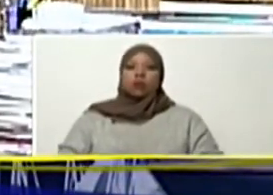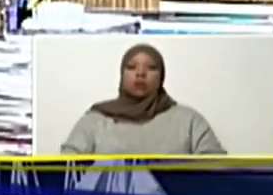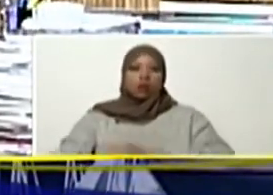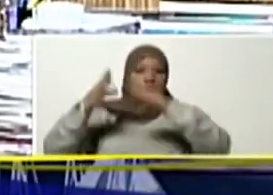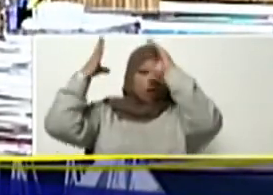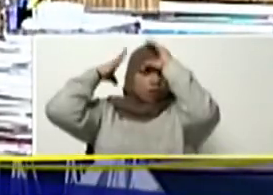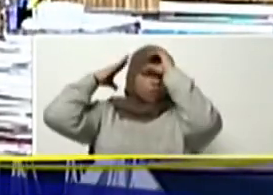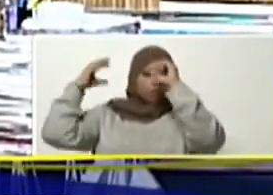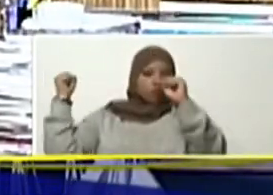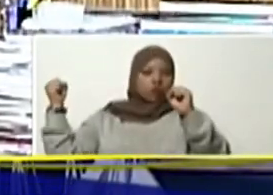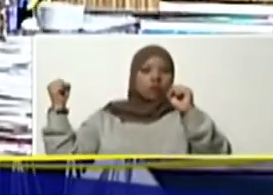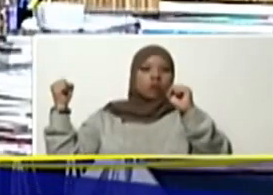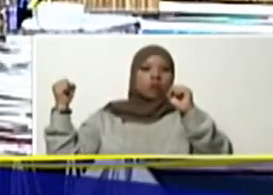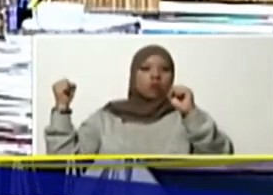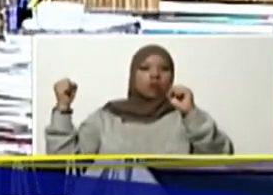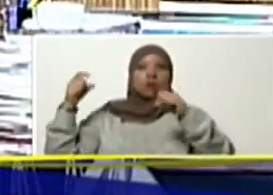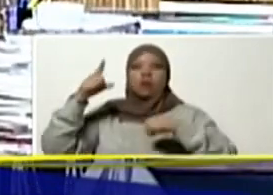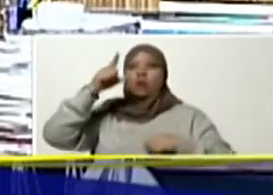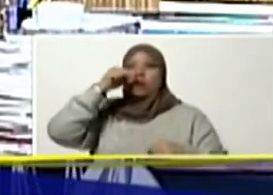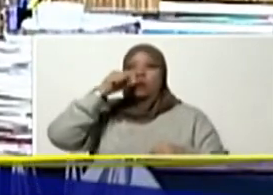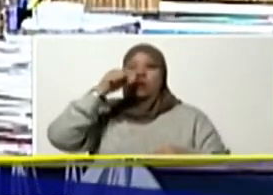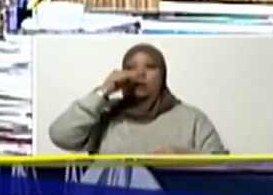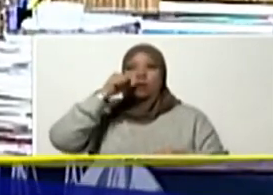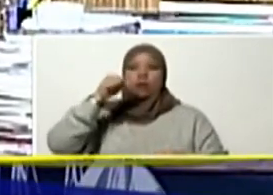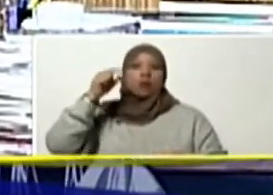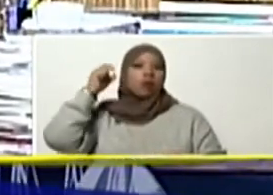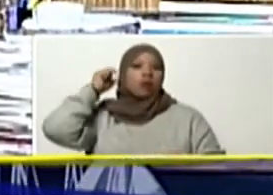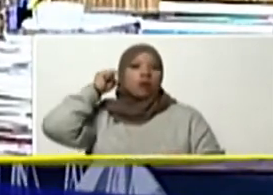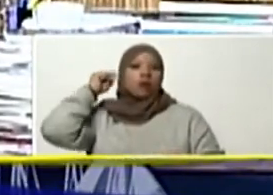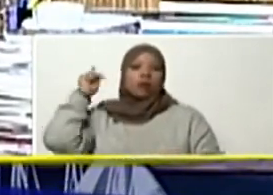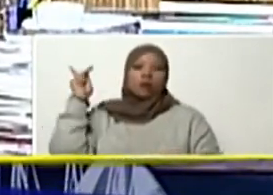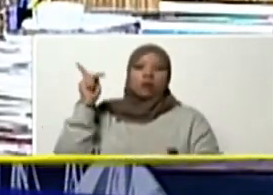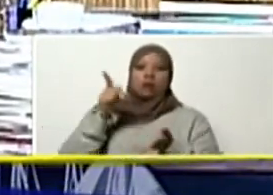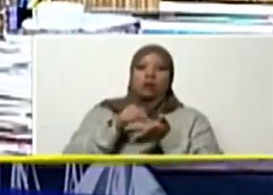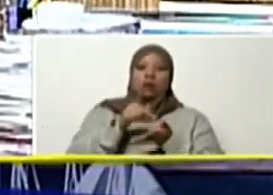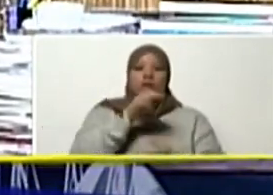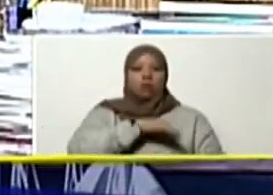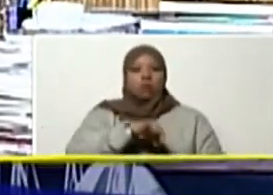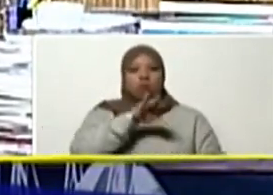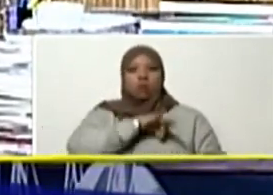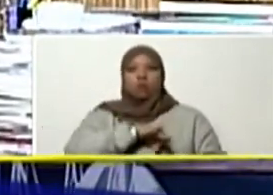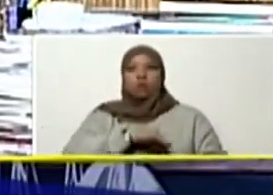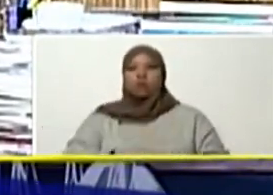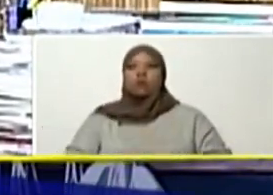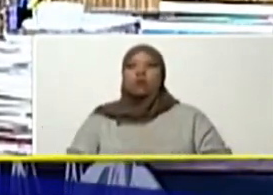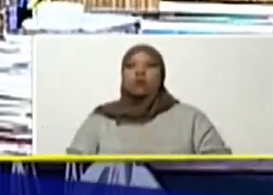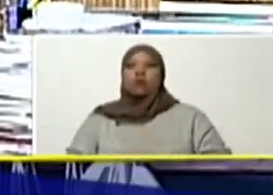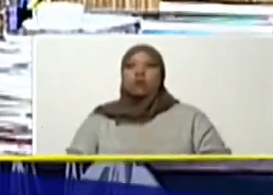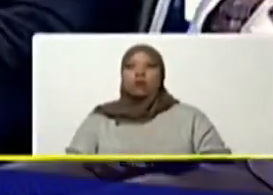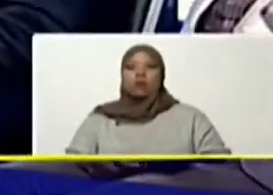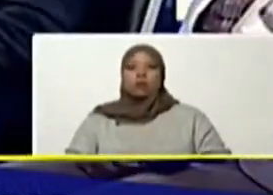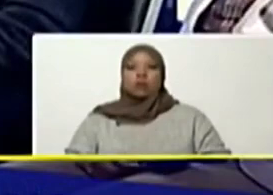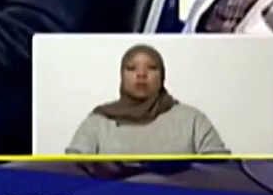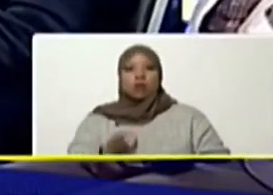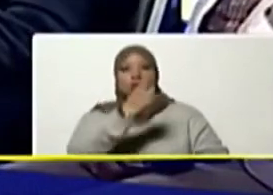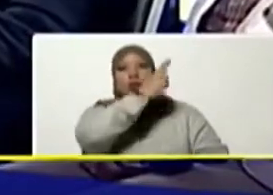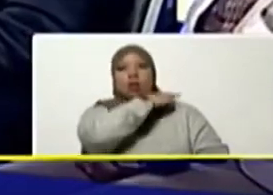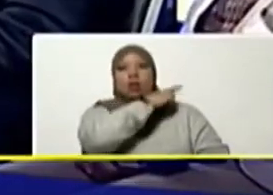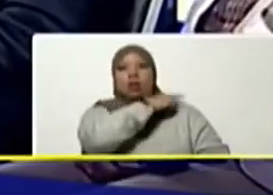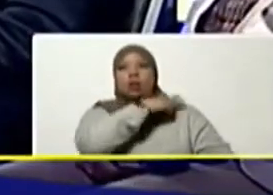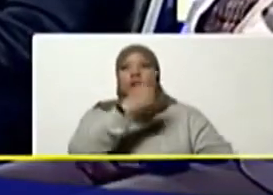Embajadores, embajadoras presentes, señores y señoras embajadoras y encargados de